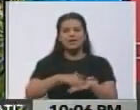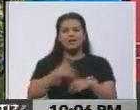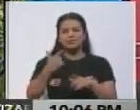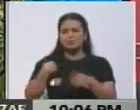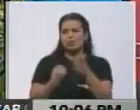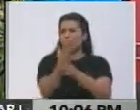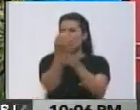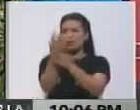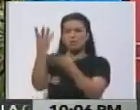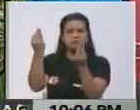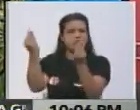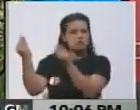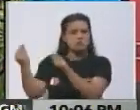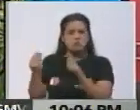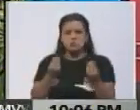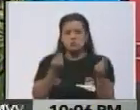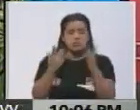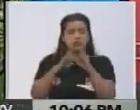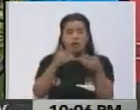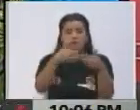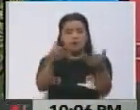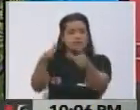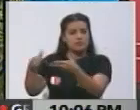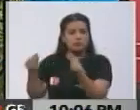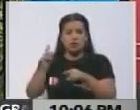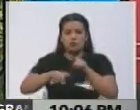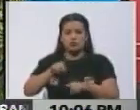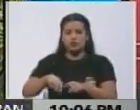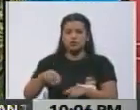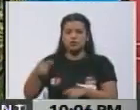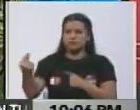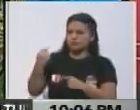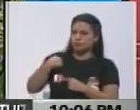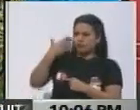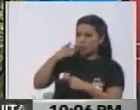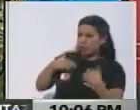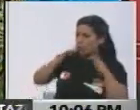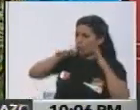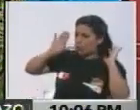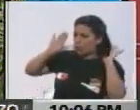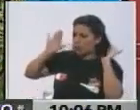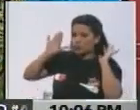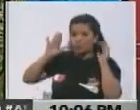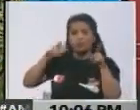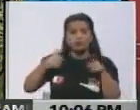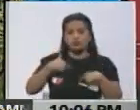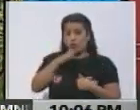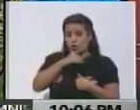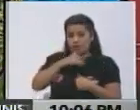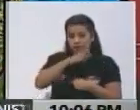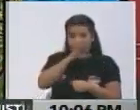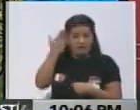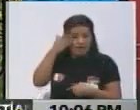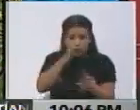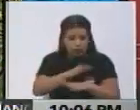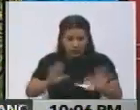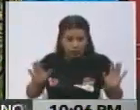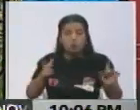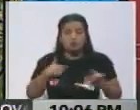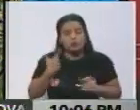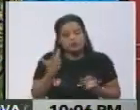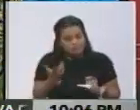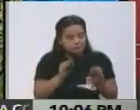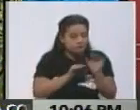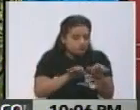Estás estudiando. No, no, porque no le crearon un montón de cuentas. No, ¿tú tienes Facebook? No, yo no tengo. Cuenta falso. Ah, ¿tú no tienes Facebook? No, no voy a... Estoy en eso creándola